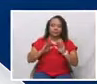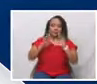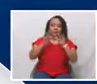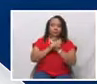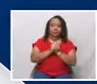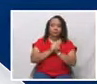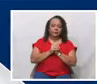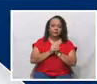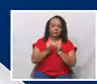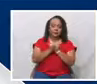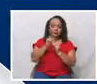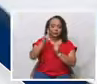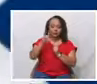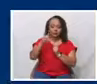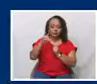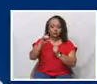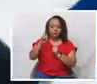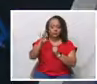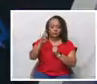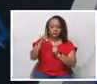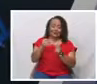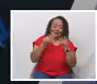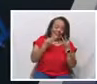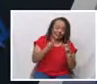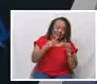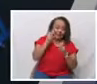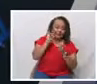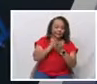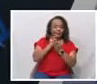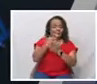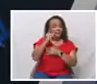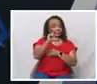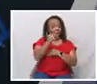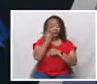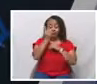trabajo. A Diego Bando, ahí pulseándola, porque estas salidas no son sencillas. Sí,